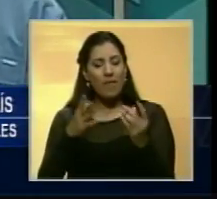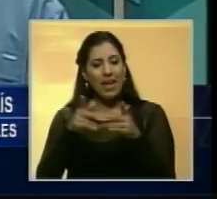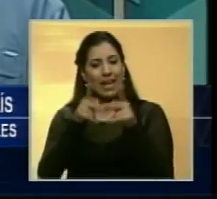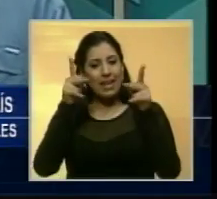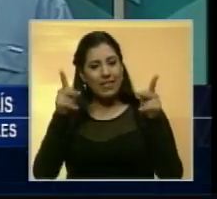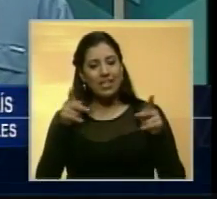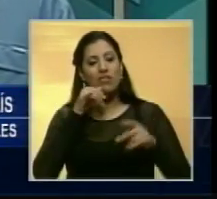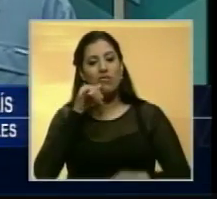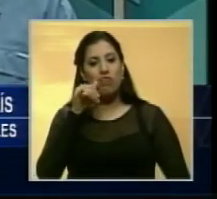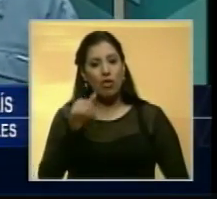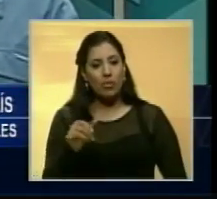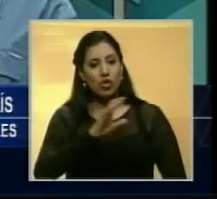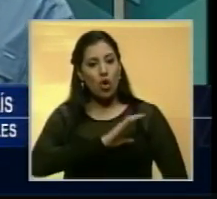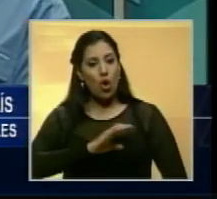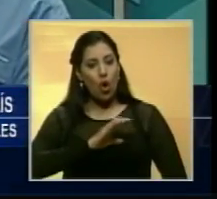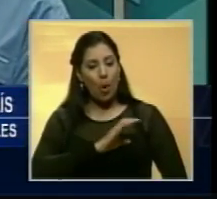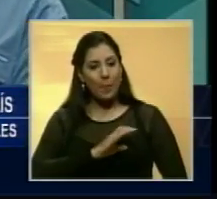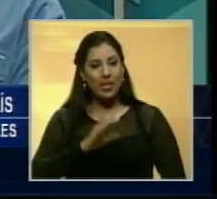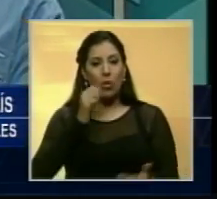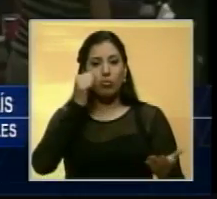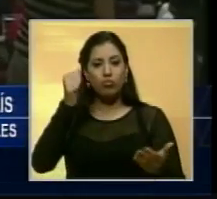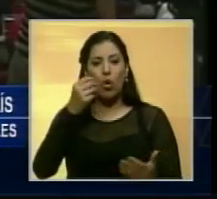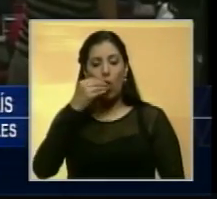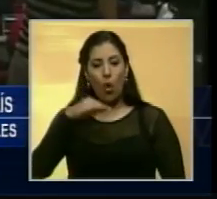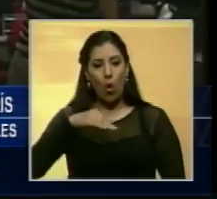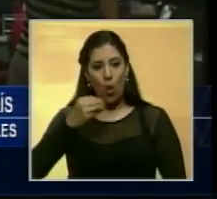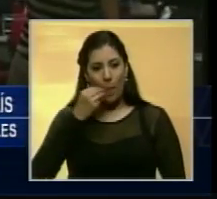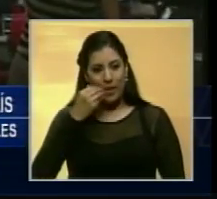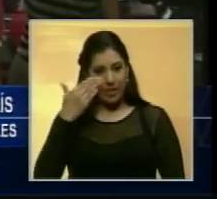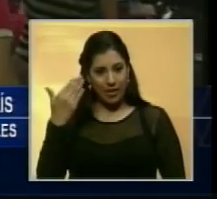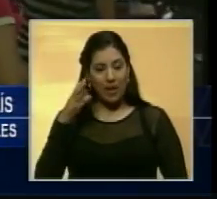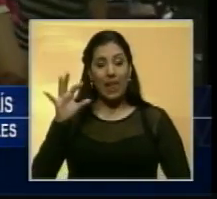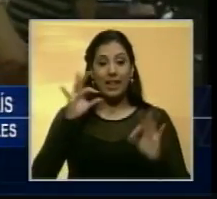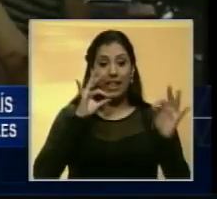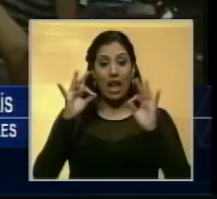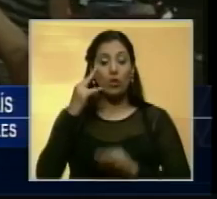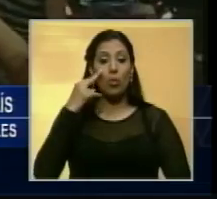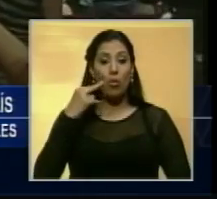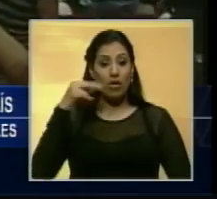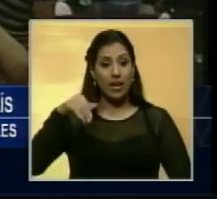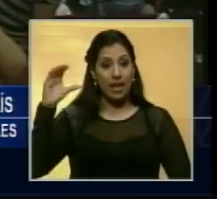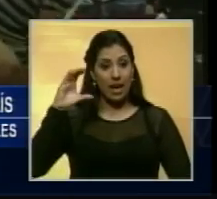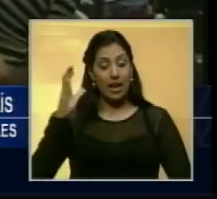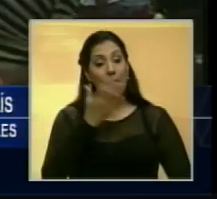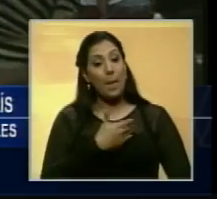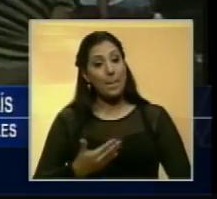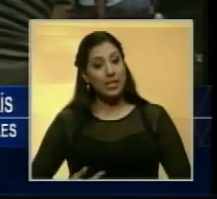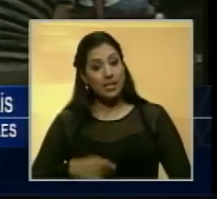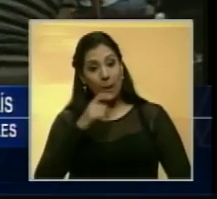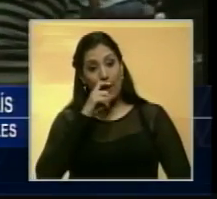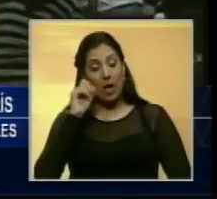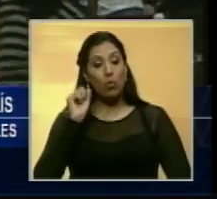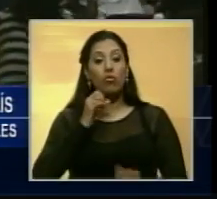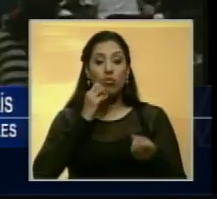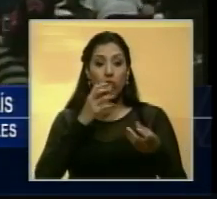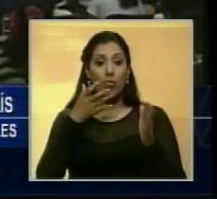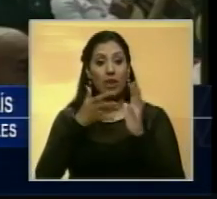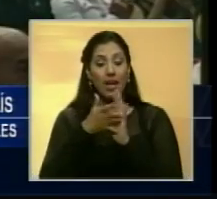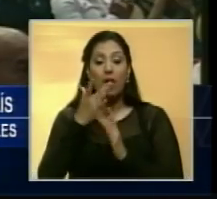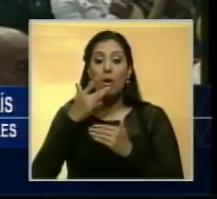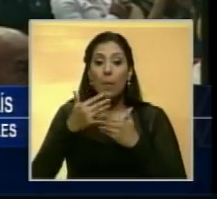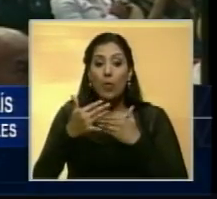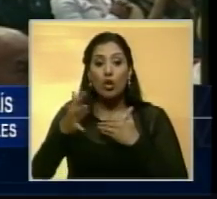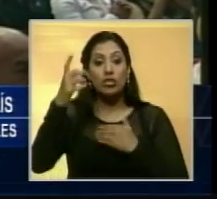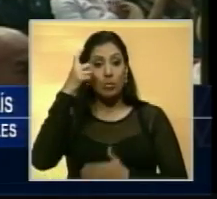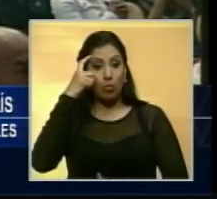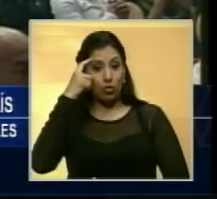revista informativa de los comités locales de abastecimiento y producción en el Teatro Bolívar de Caracas, el presidente Nicolás Maduro informó que en los